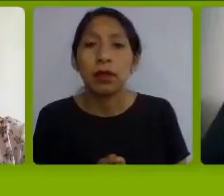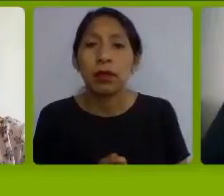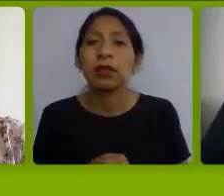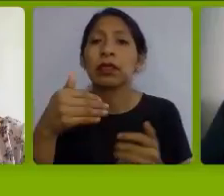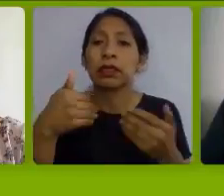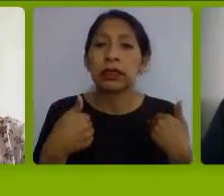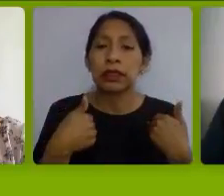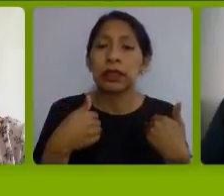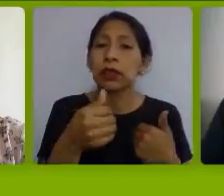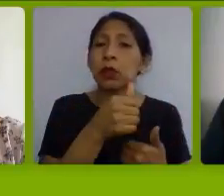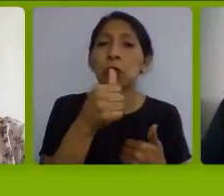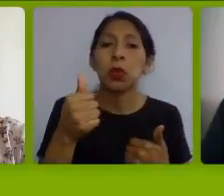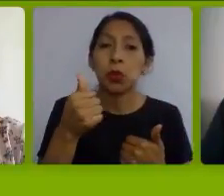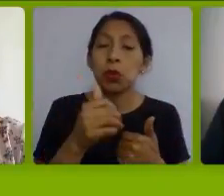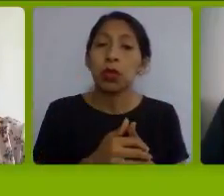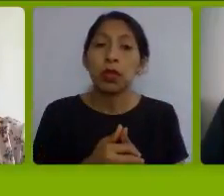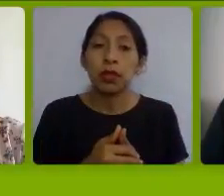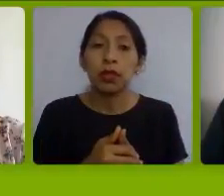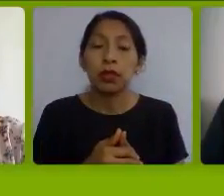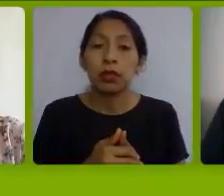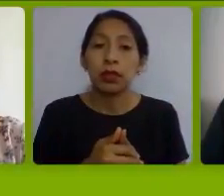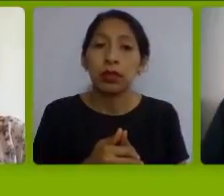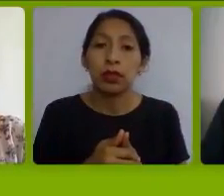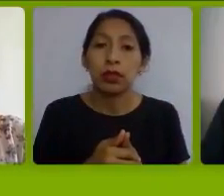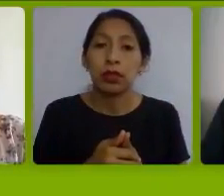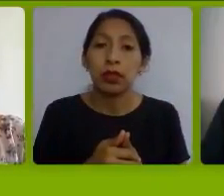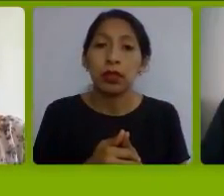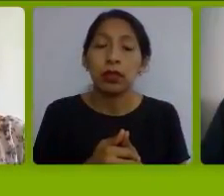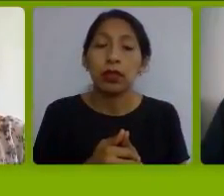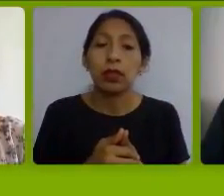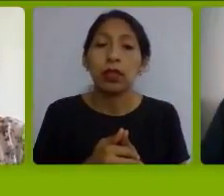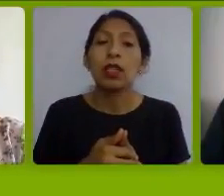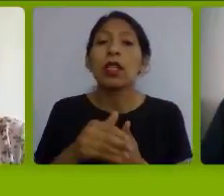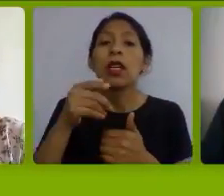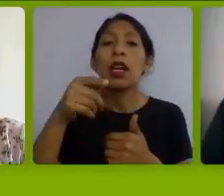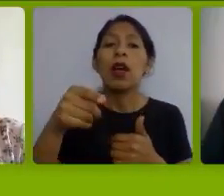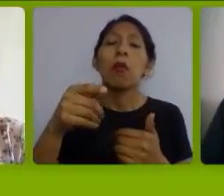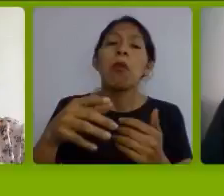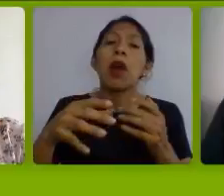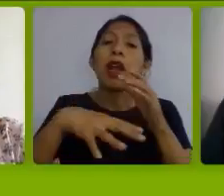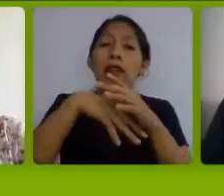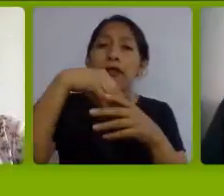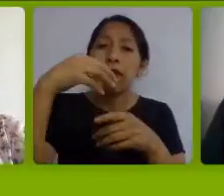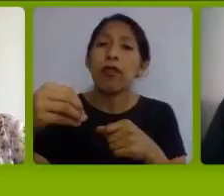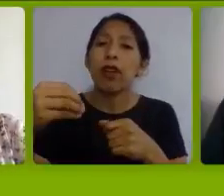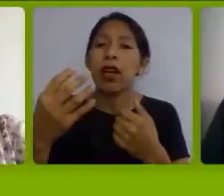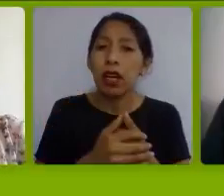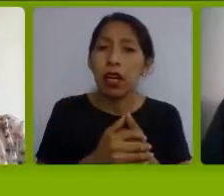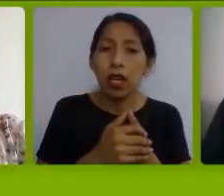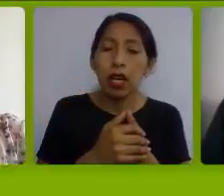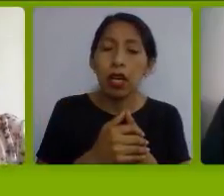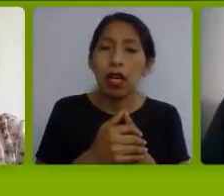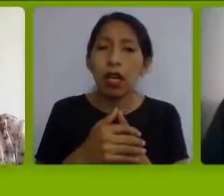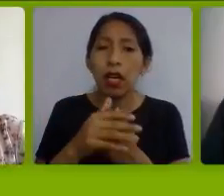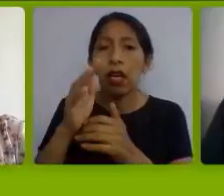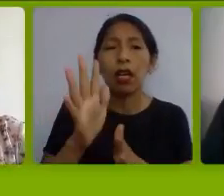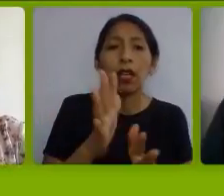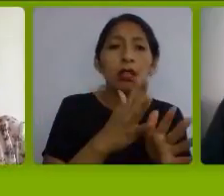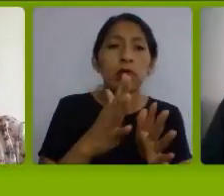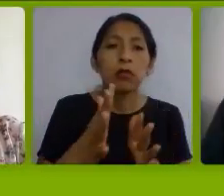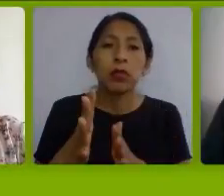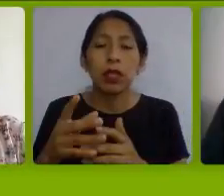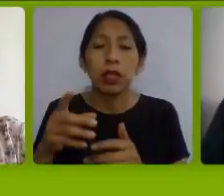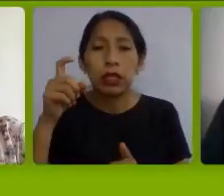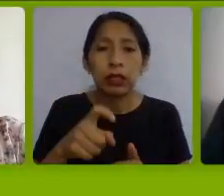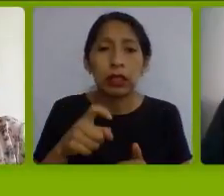demanda desde antes de la pandemia por actividades al aire libre. Entonces, esto probablemente haya estado asociado incluso a la no